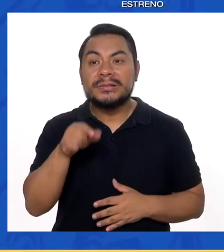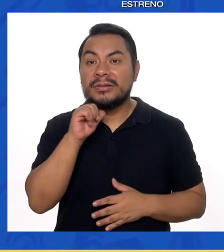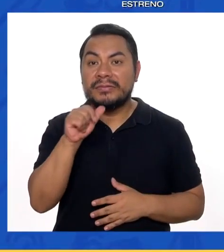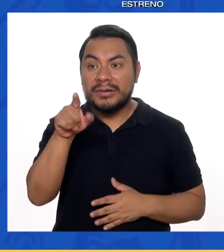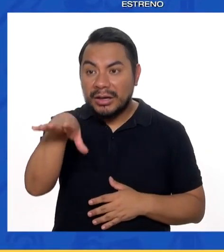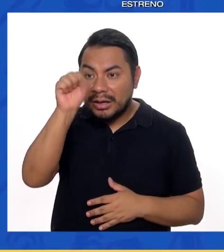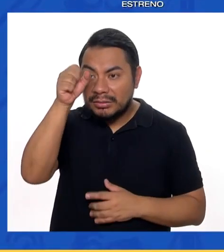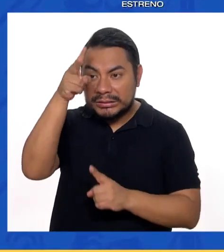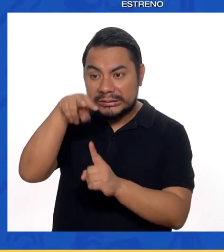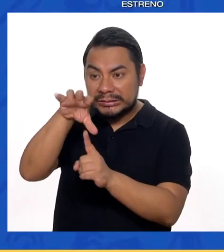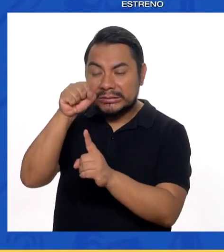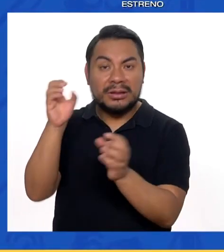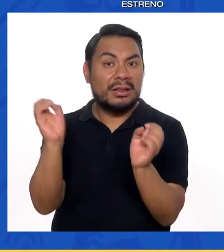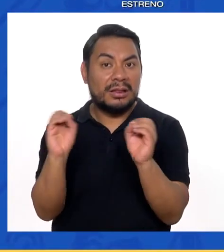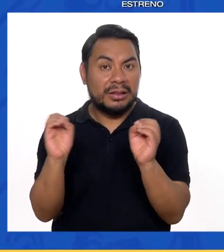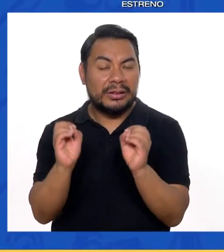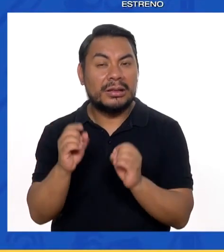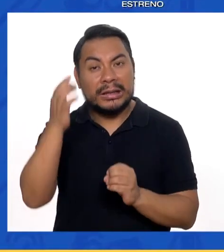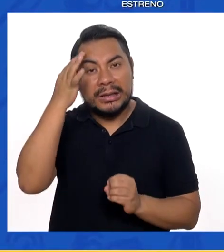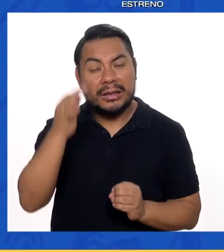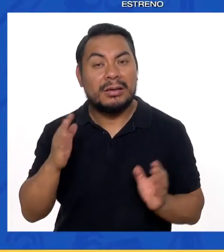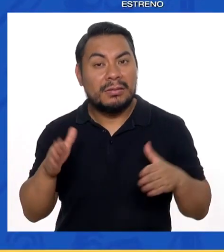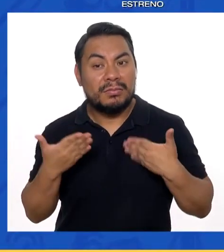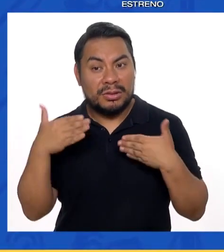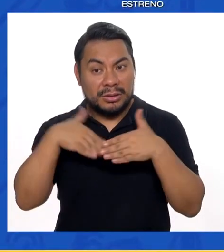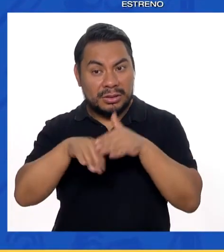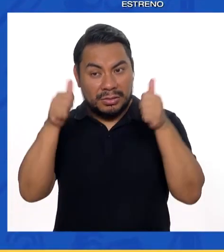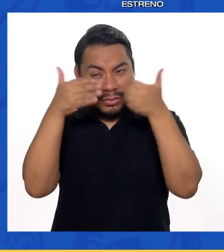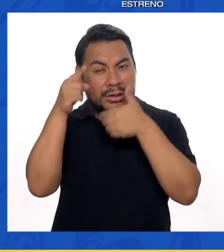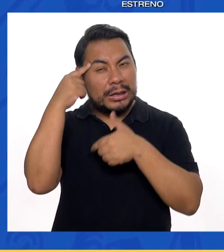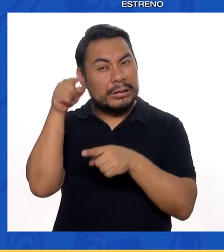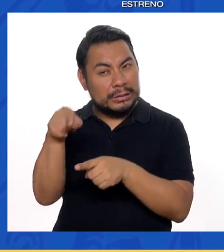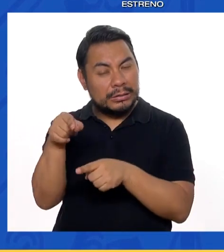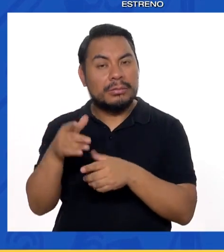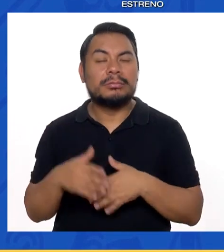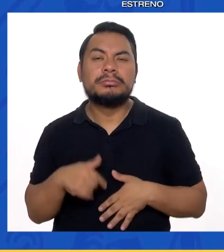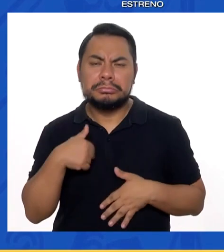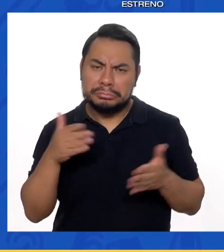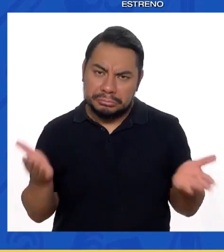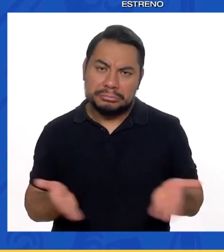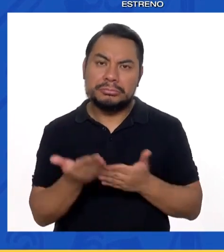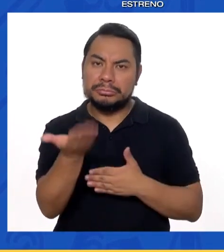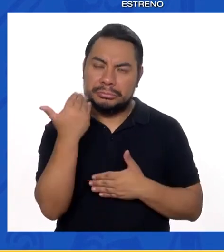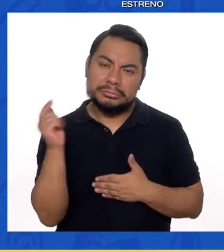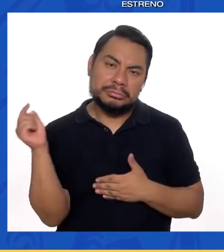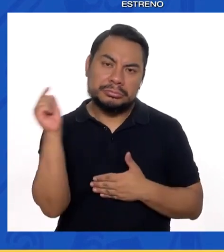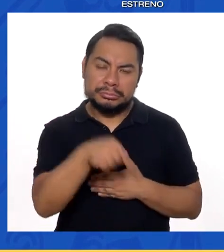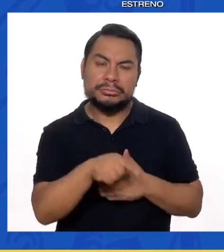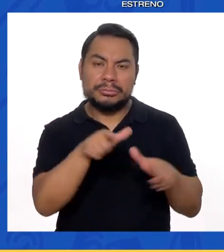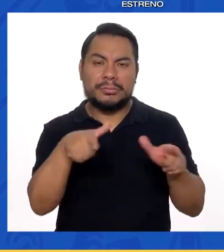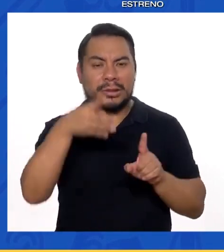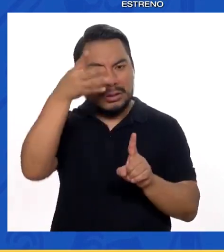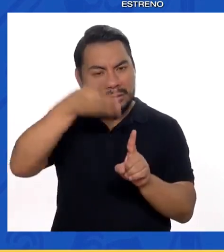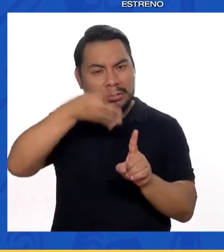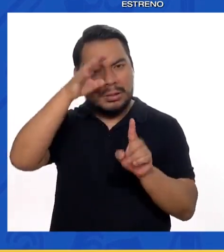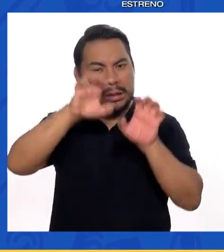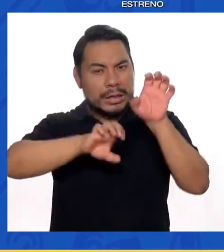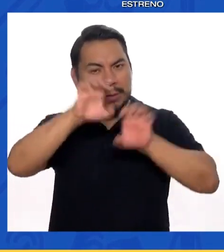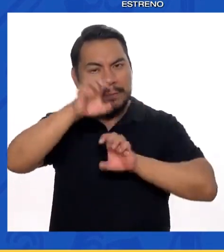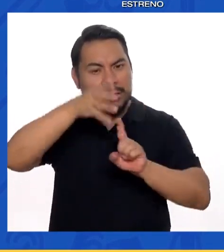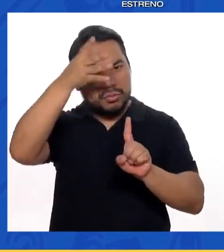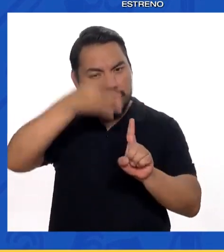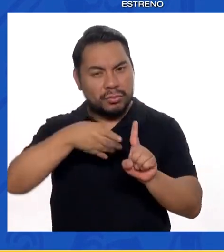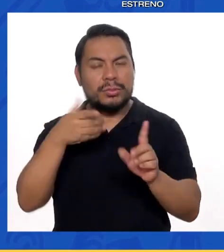Si es que aún no consiguen su diagnóstico y creen que pueden estar dentro del espectro, les animaría a ir a hacer